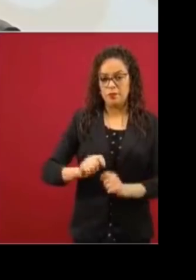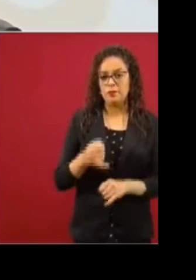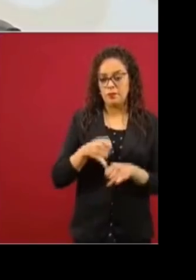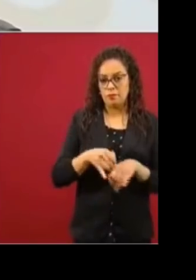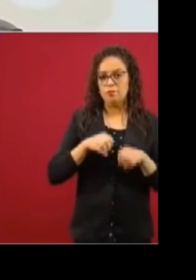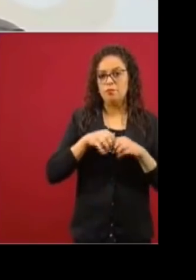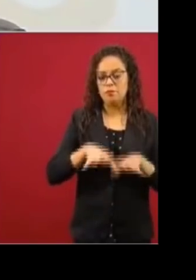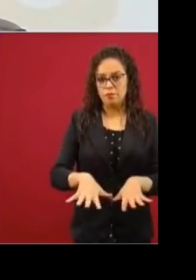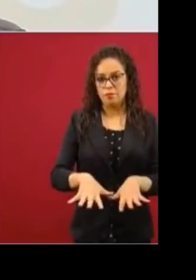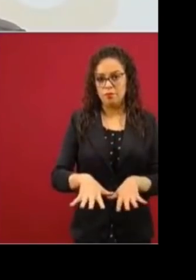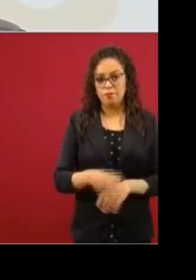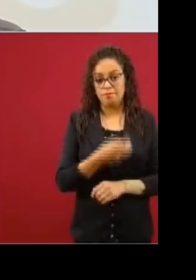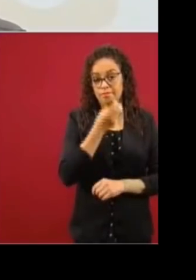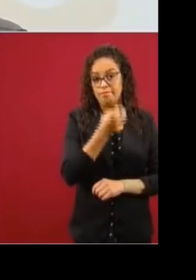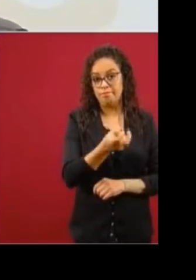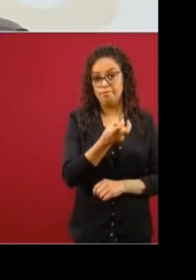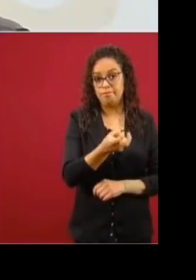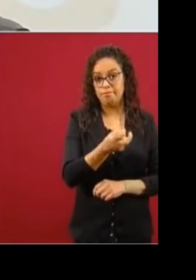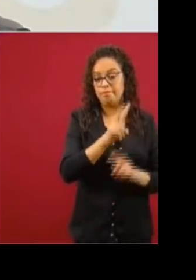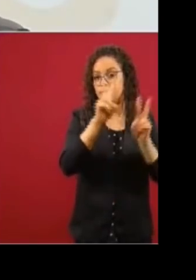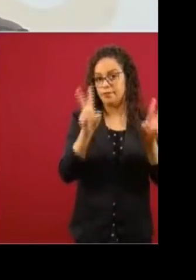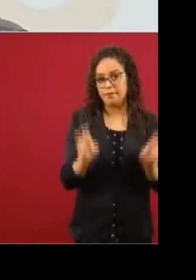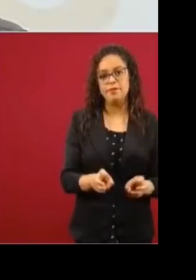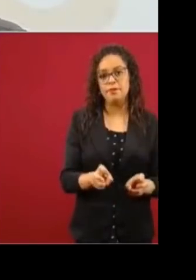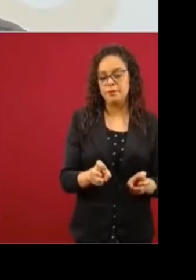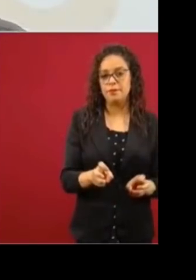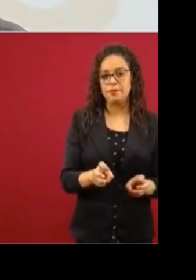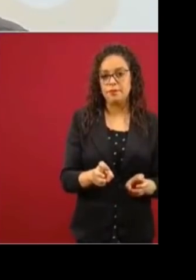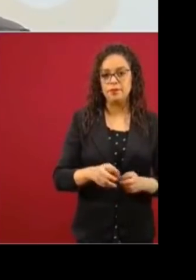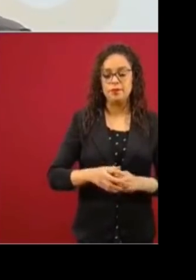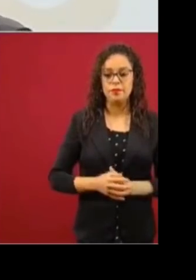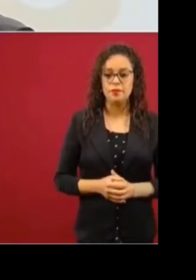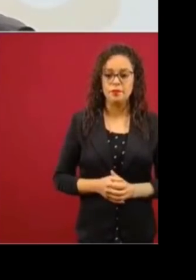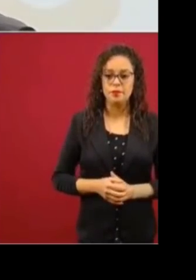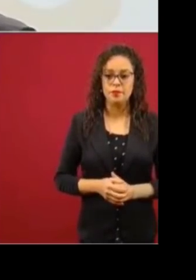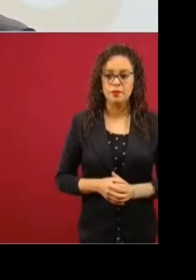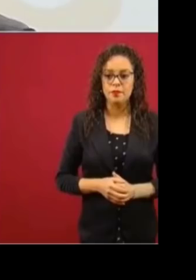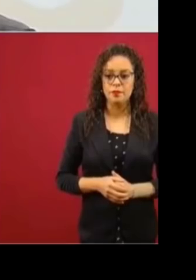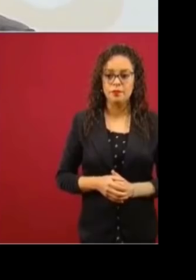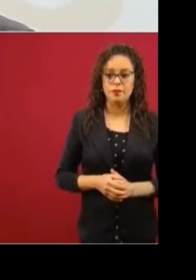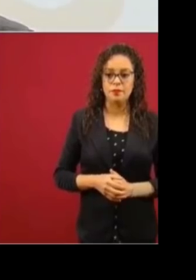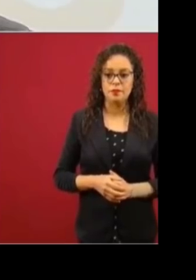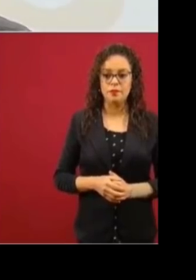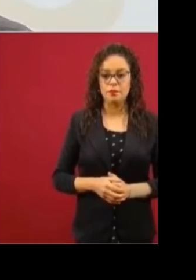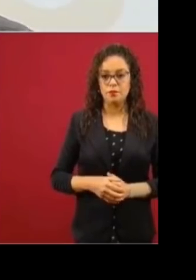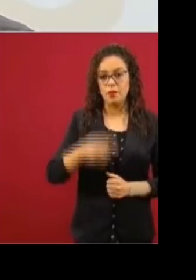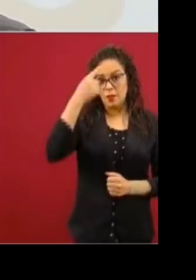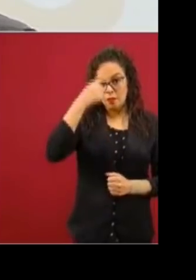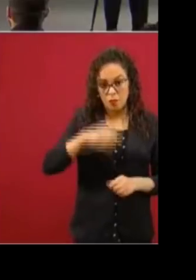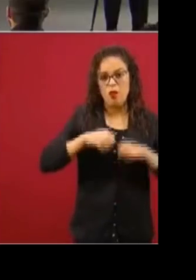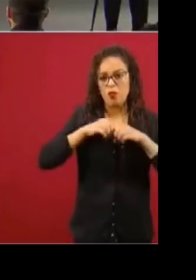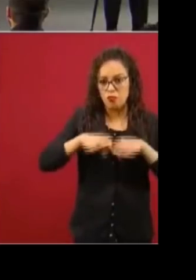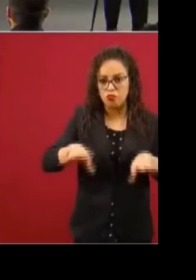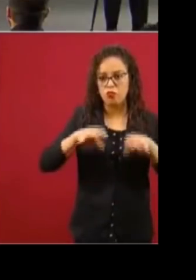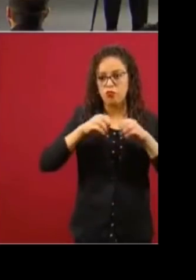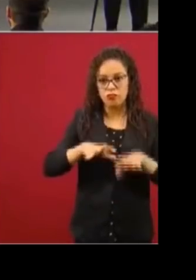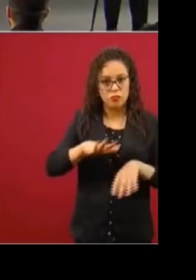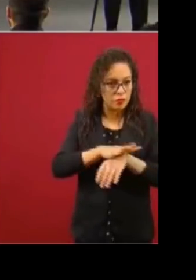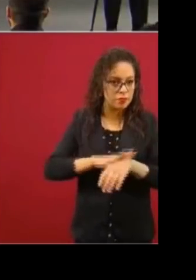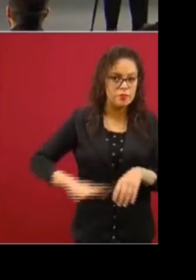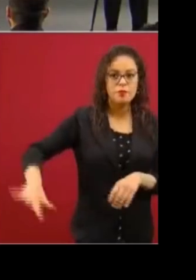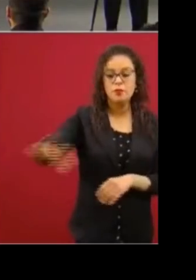sobre este asunto y se dé a conocer y se difunda, se